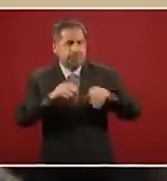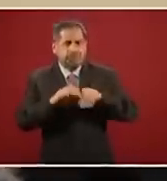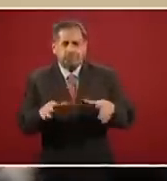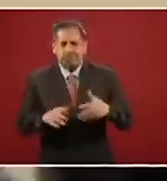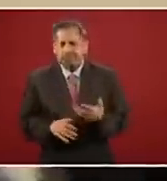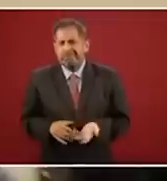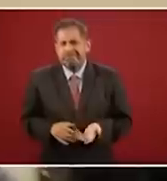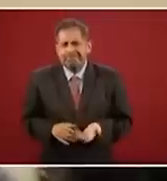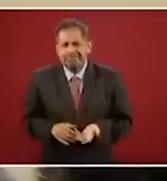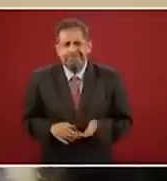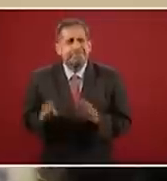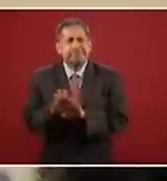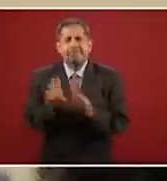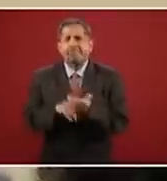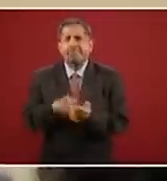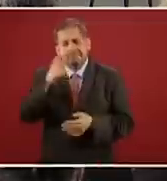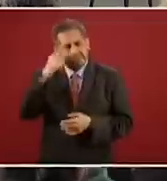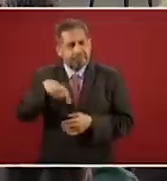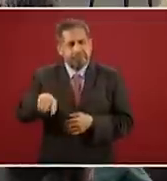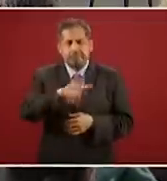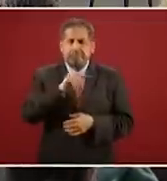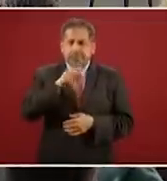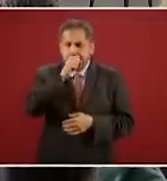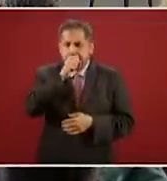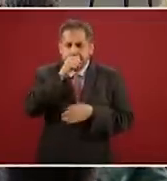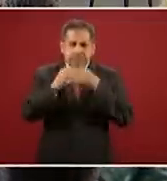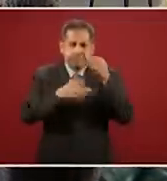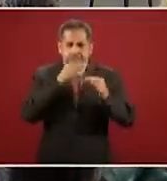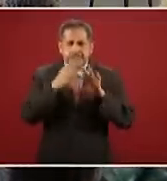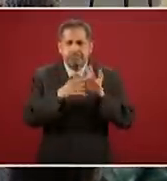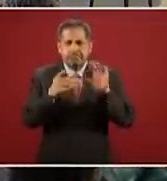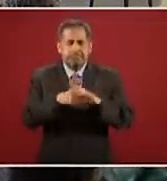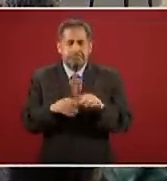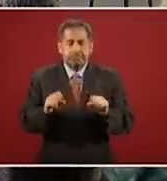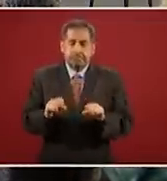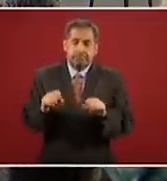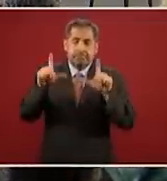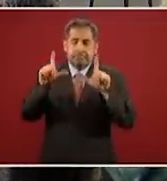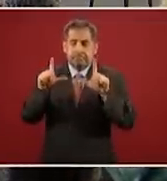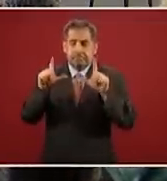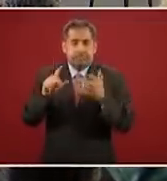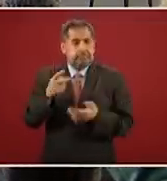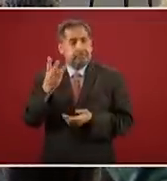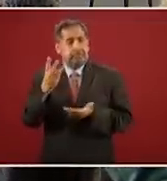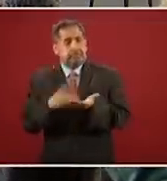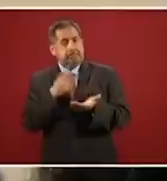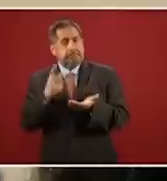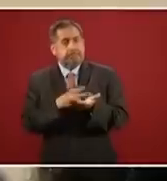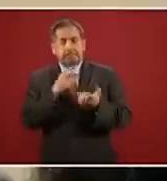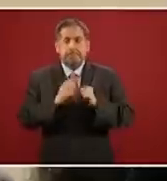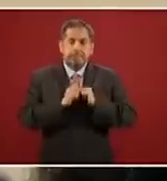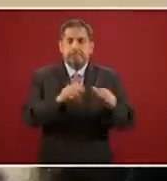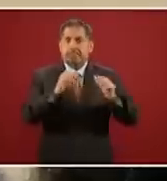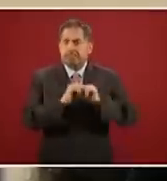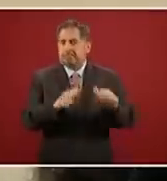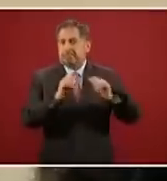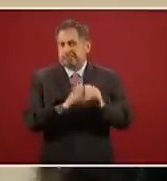para que estos medios de comunicación, que algunas veces hasta una misma foto la reproducen tres veces, pues sean